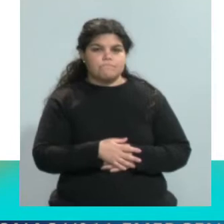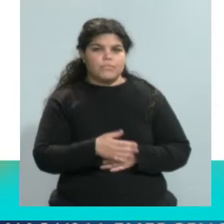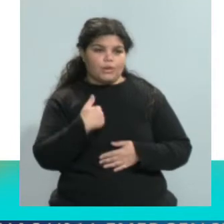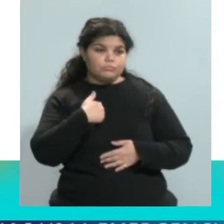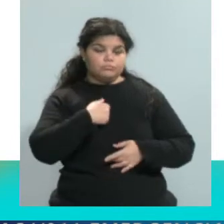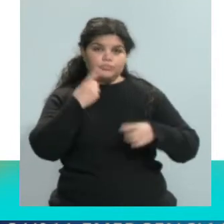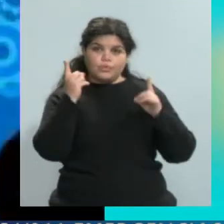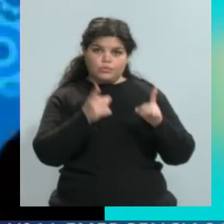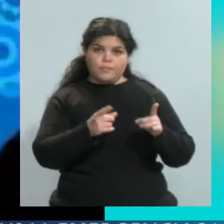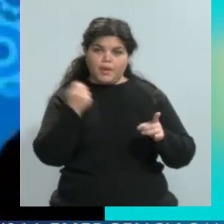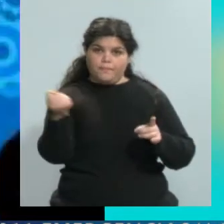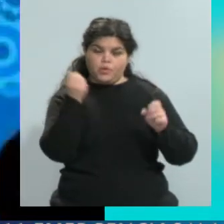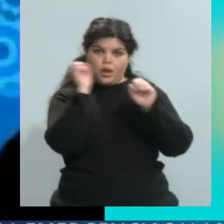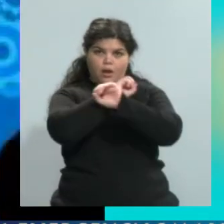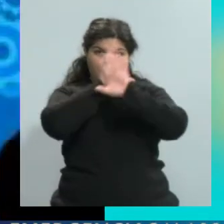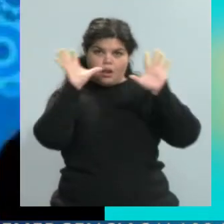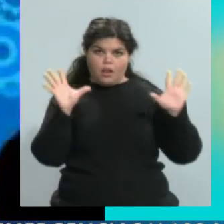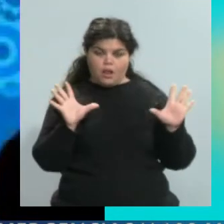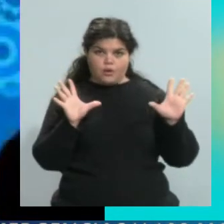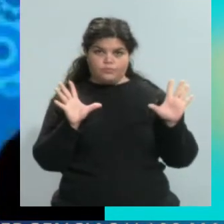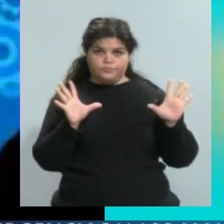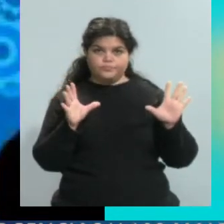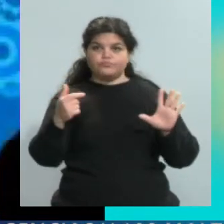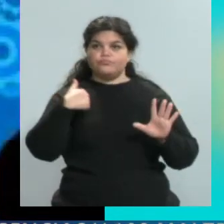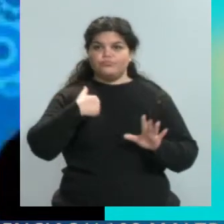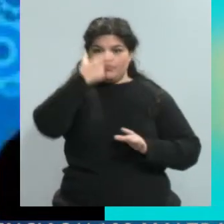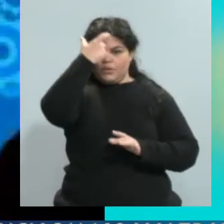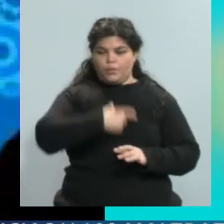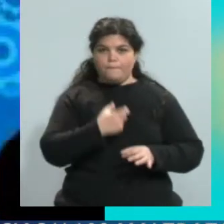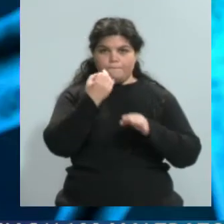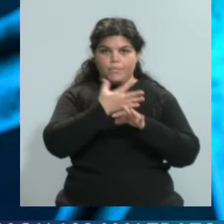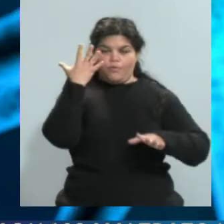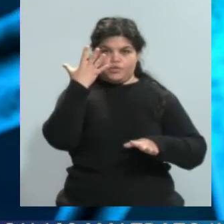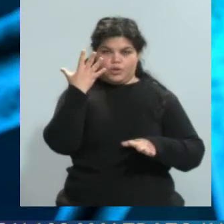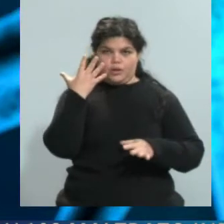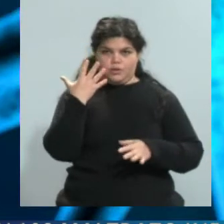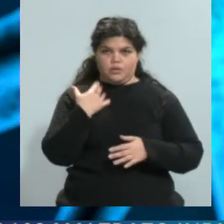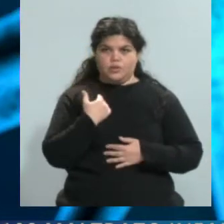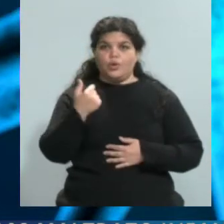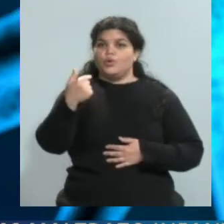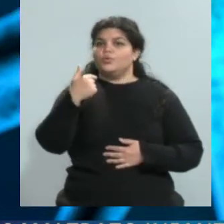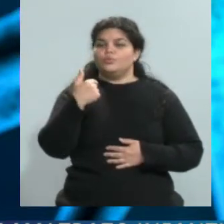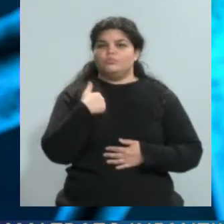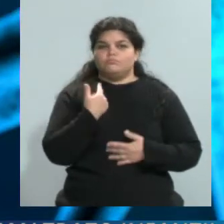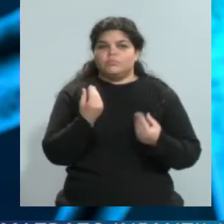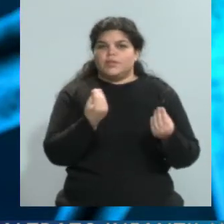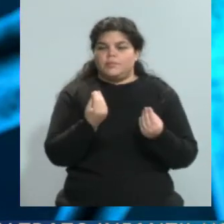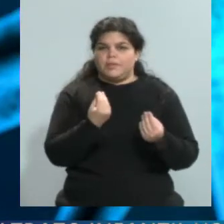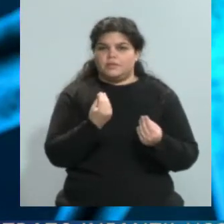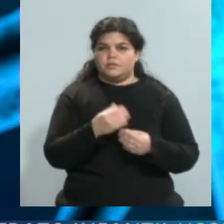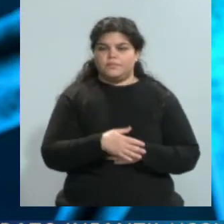clarito, sí. Para no evitar malos entendidos. Yo soy un profesional, no tengo institución, al tener una institución dentro de mi